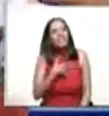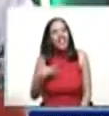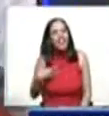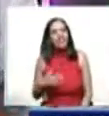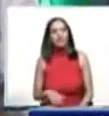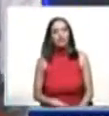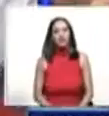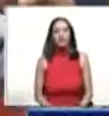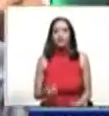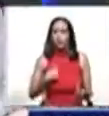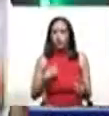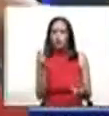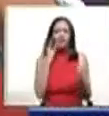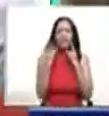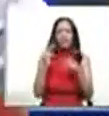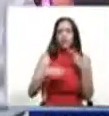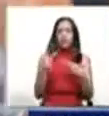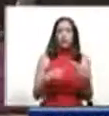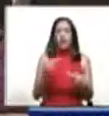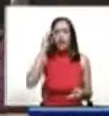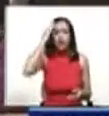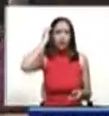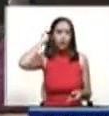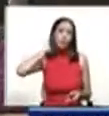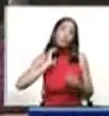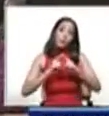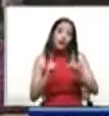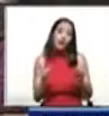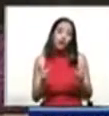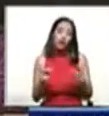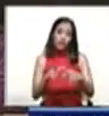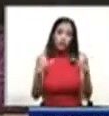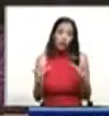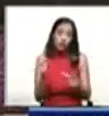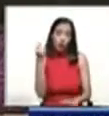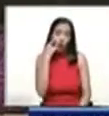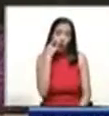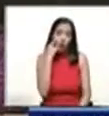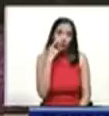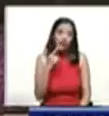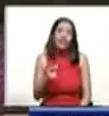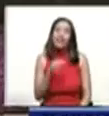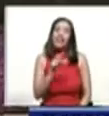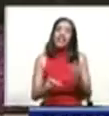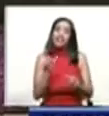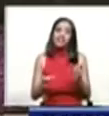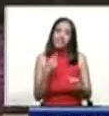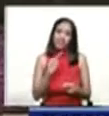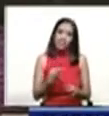soy un activista revolucionario. Ya eres el pueblo patriótico. Yo soy un activista revolucionario, pero la situación, ojo, es que la gente dice, es que